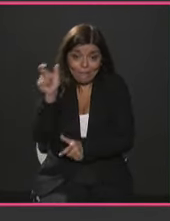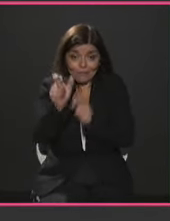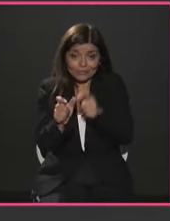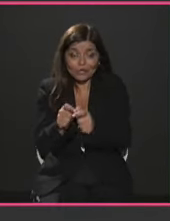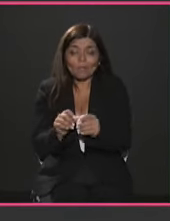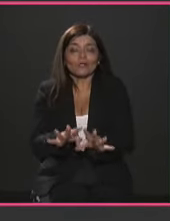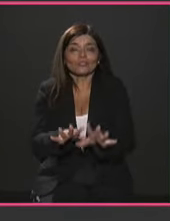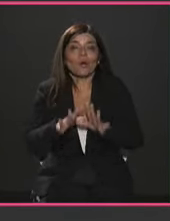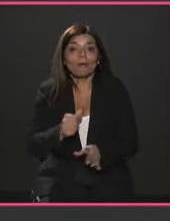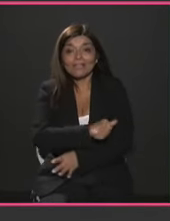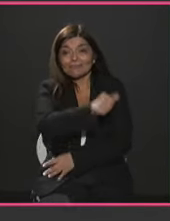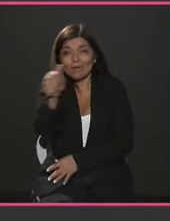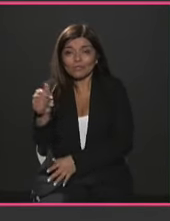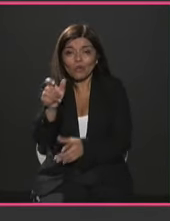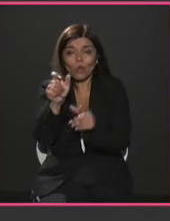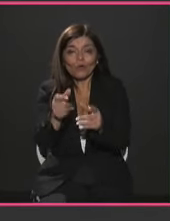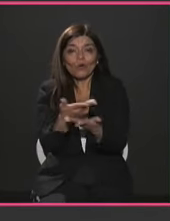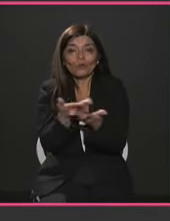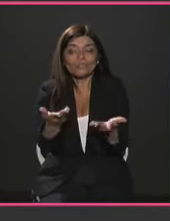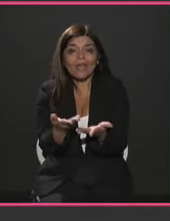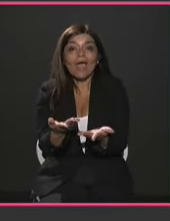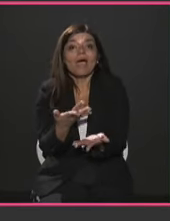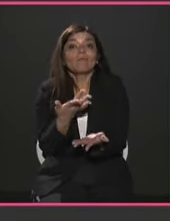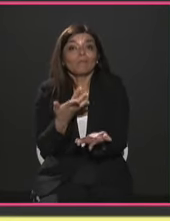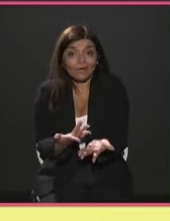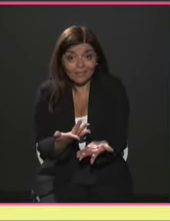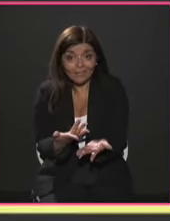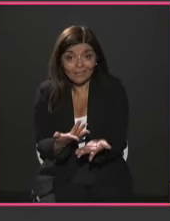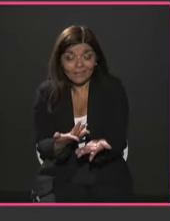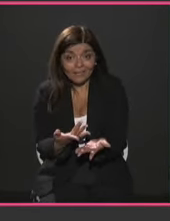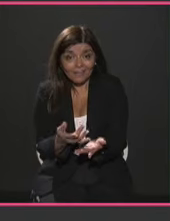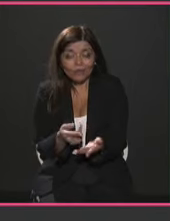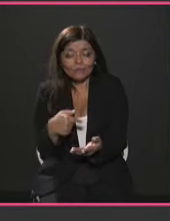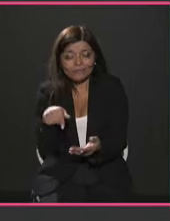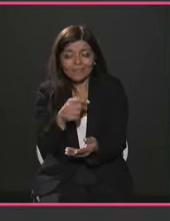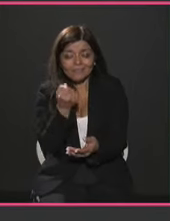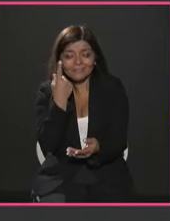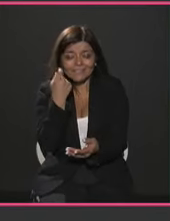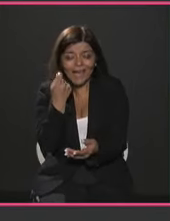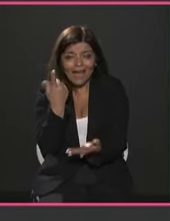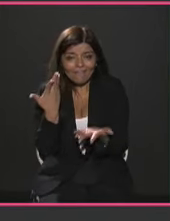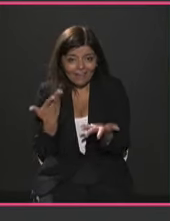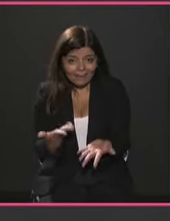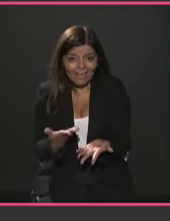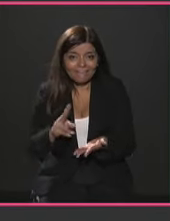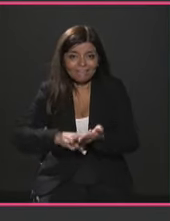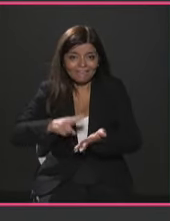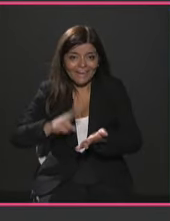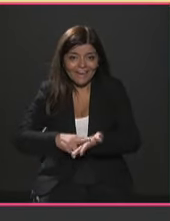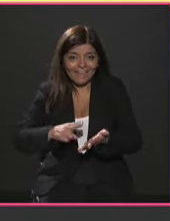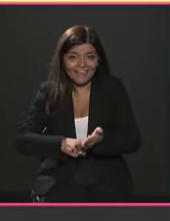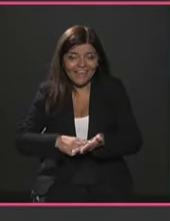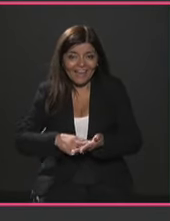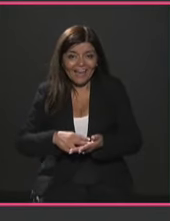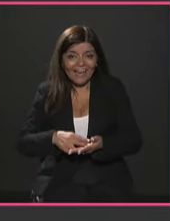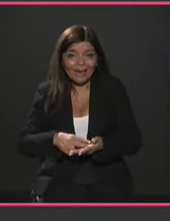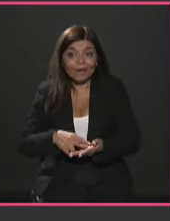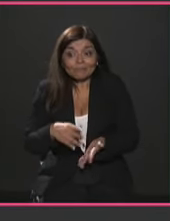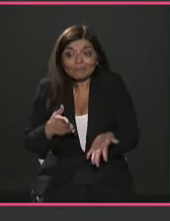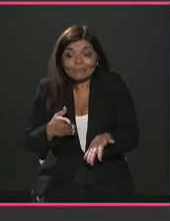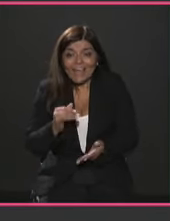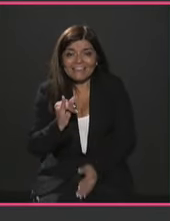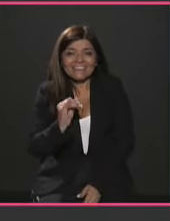tengo una sorpresa para todos ustedes porque eh saben que no solo estoy inventando esto Puede que todo tea Inteligencia